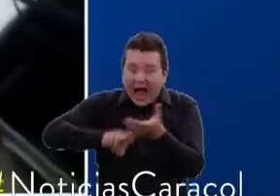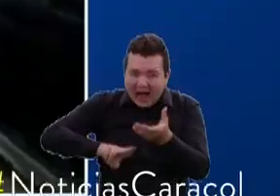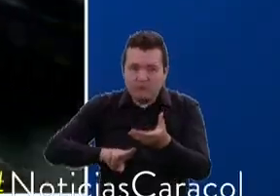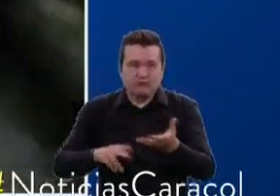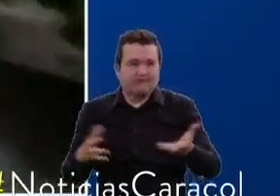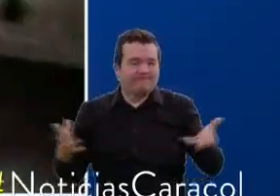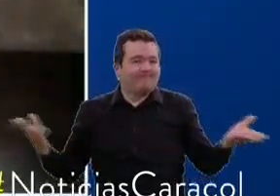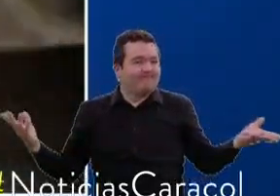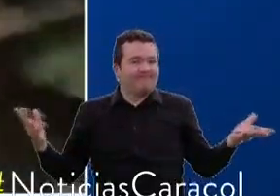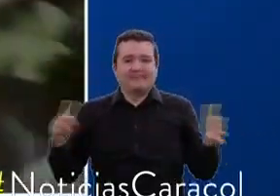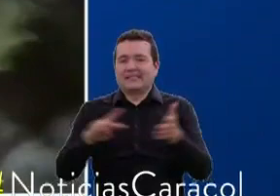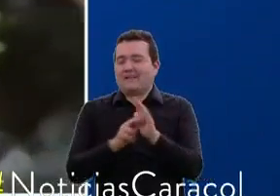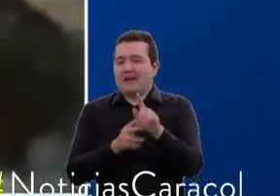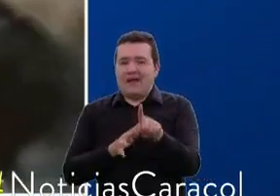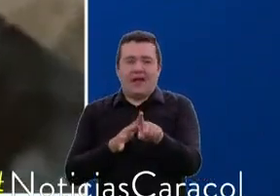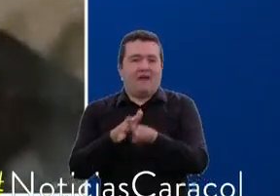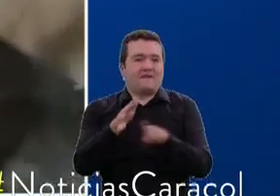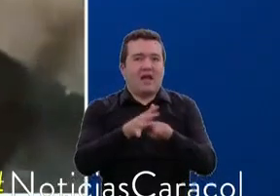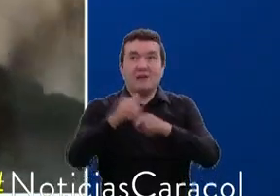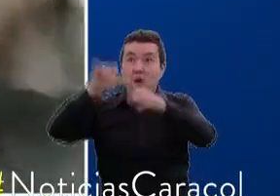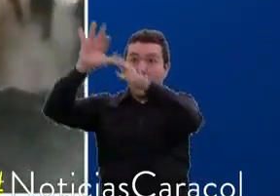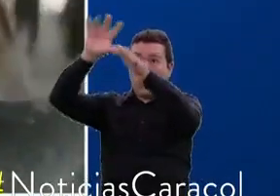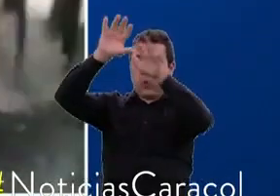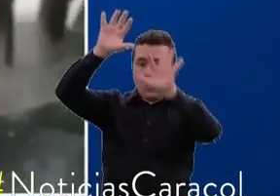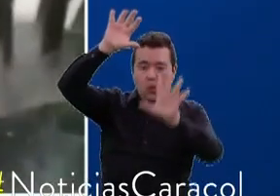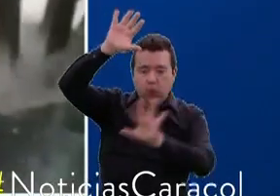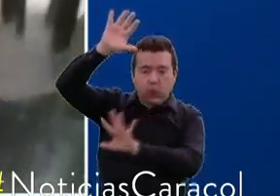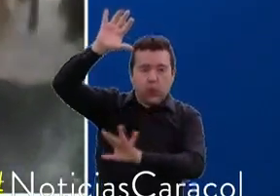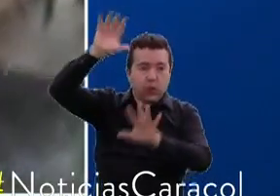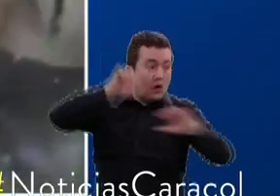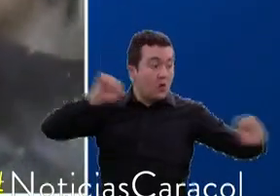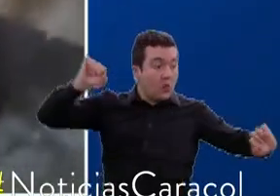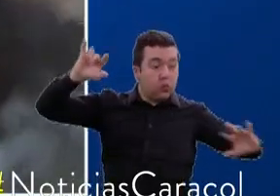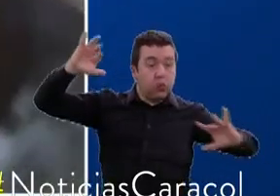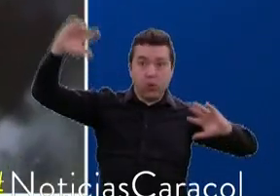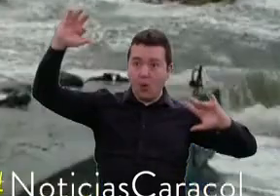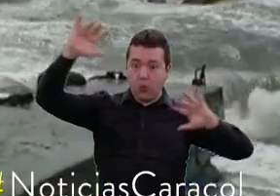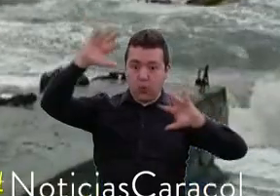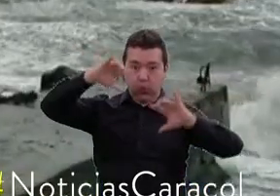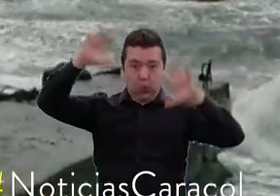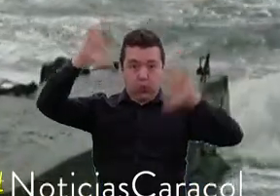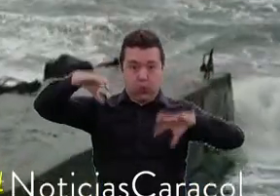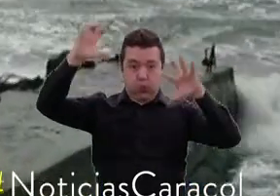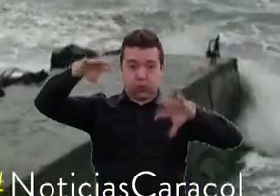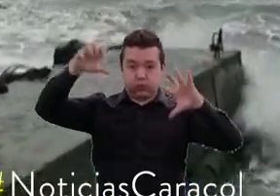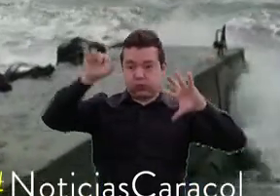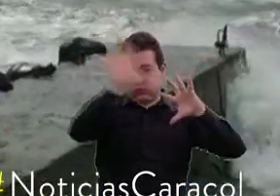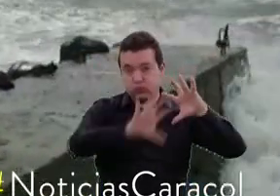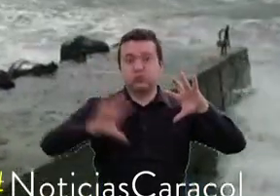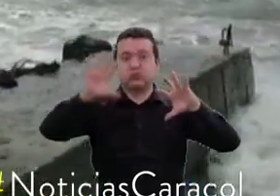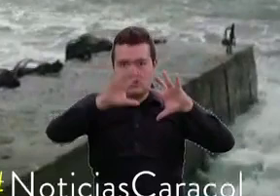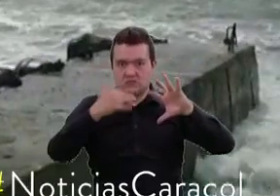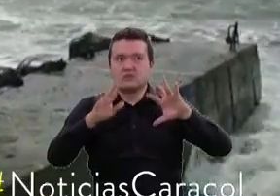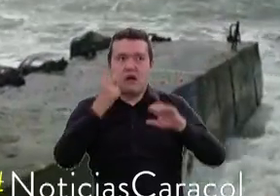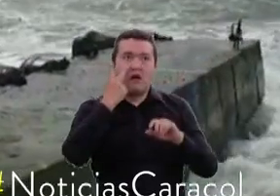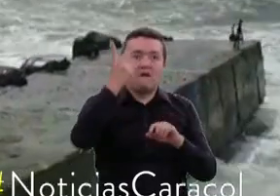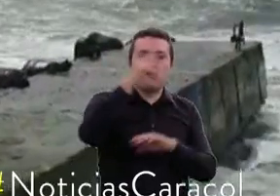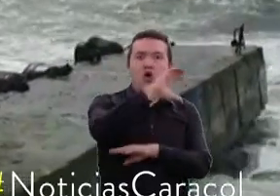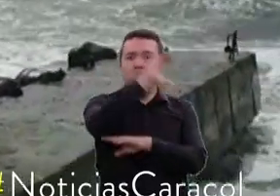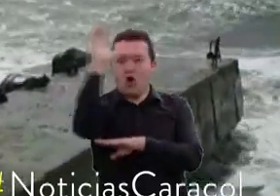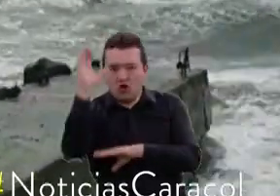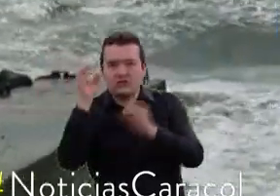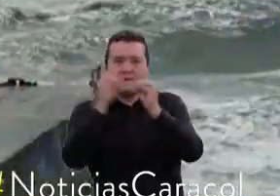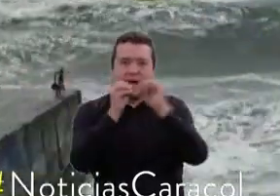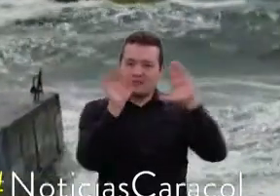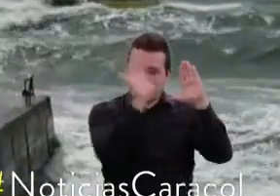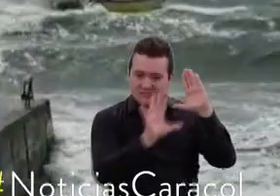que han influenciado las lluvias fuertes y extremas que hemos visto durante las últimas dos semanas en diferentes zonas de la costa y en el centro